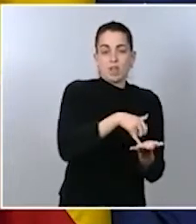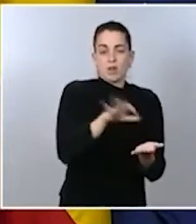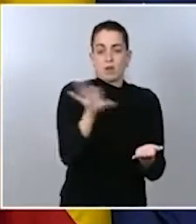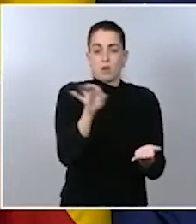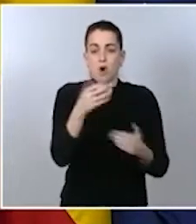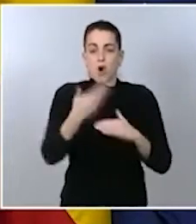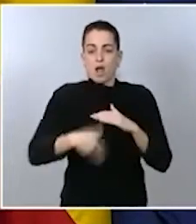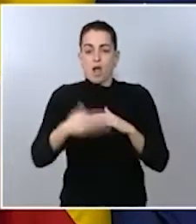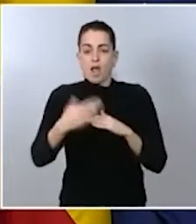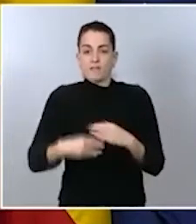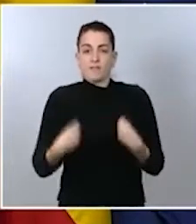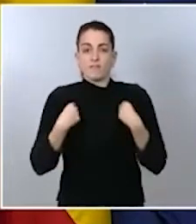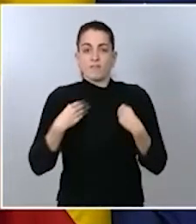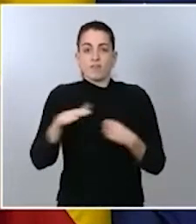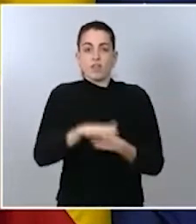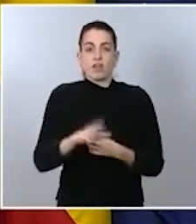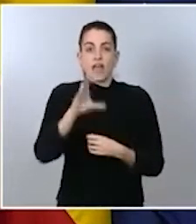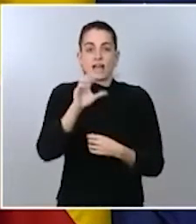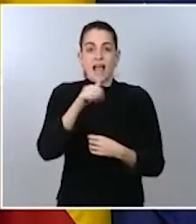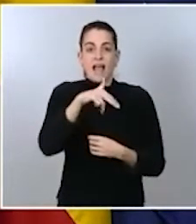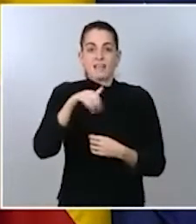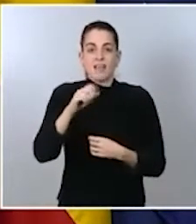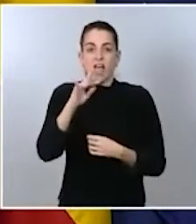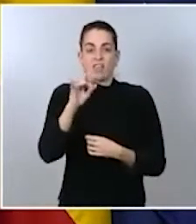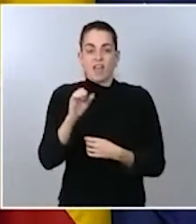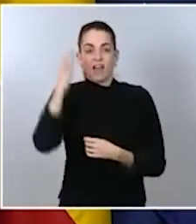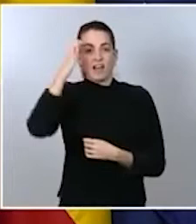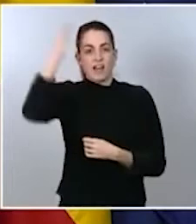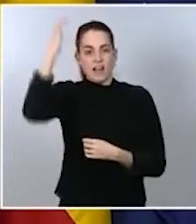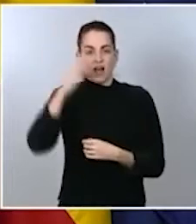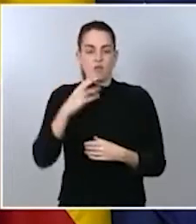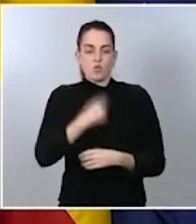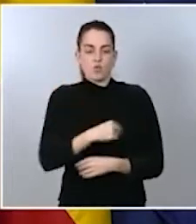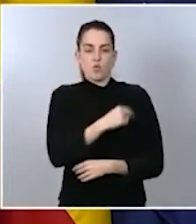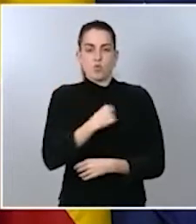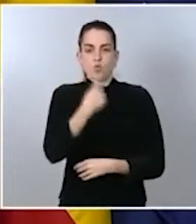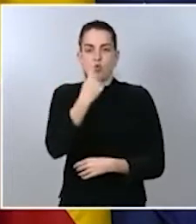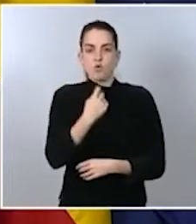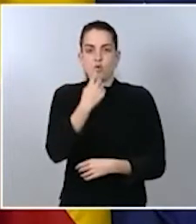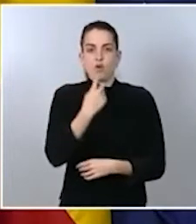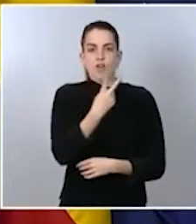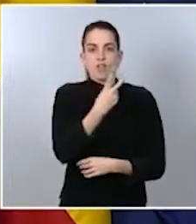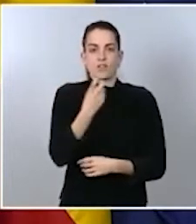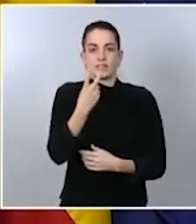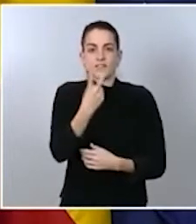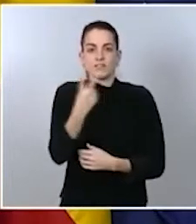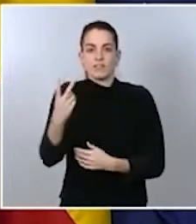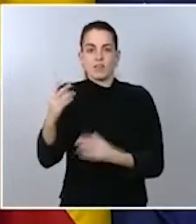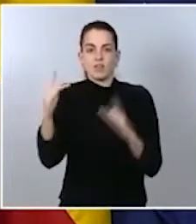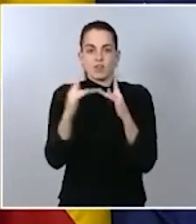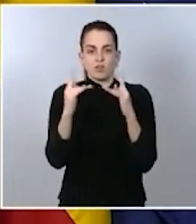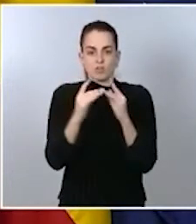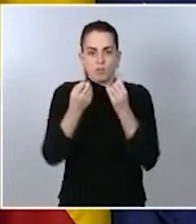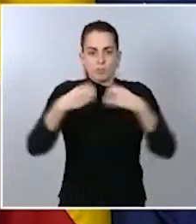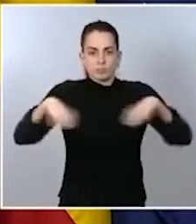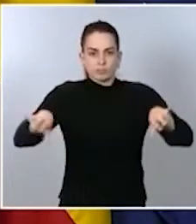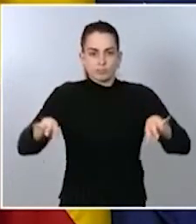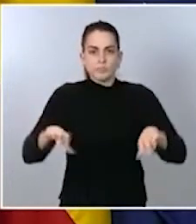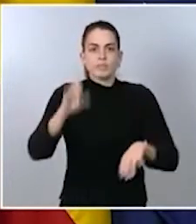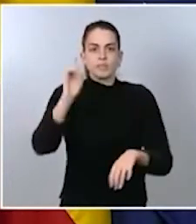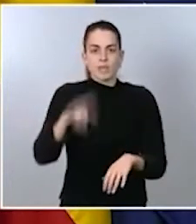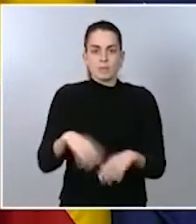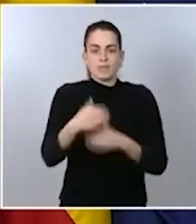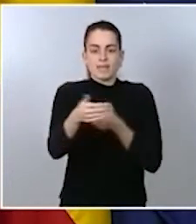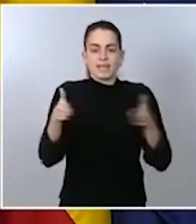de madrid cruz roja española desplegó 222 camas 222 kits de higiene y